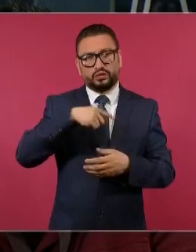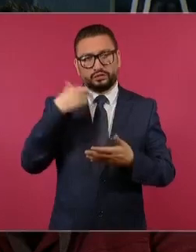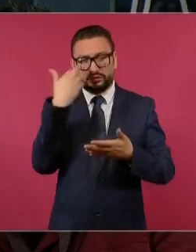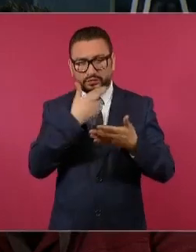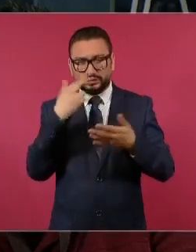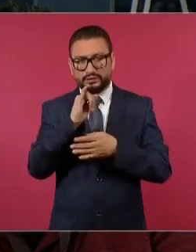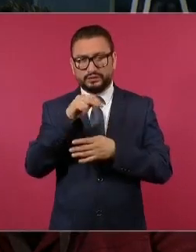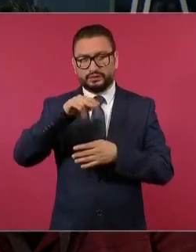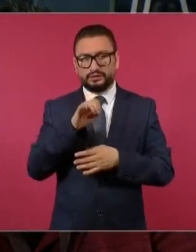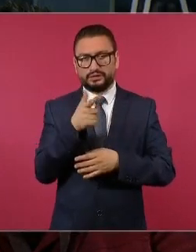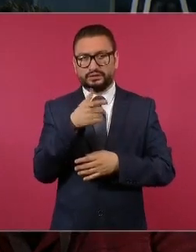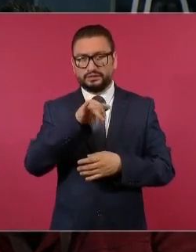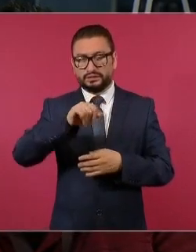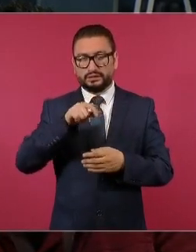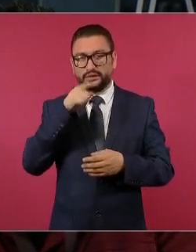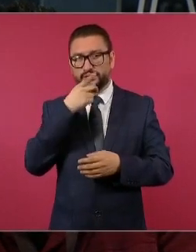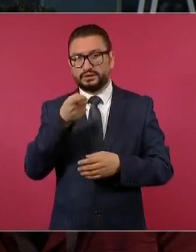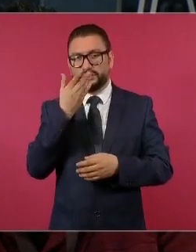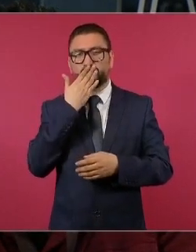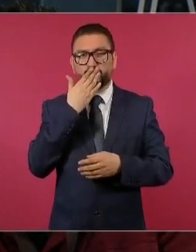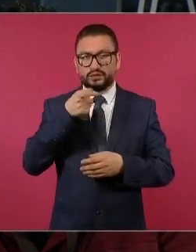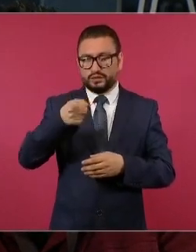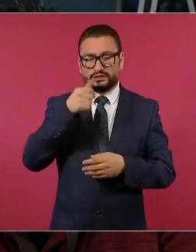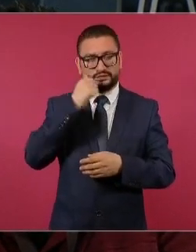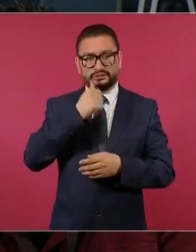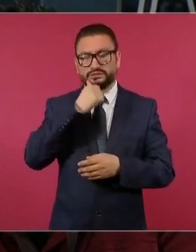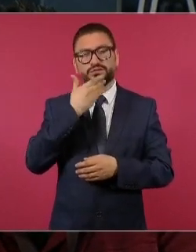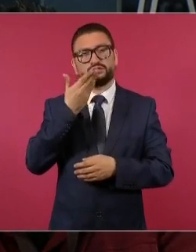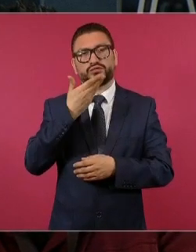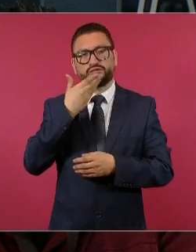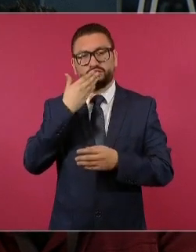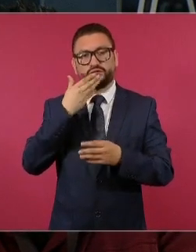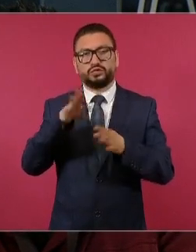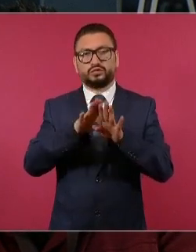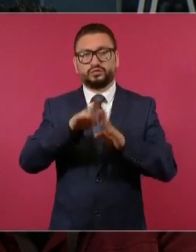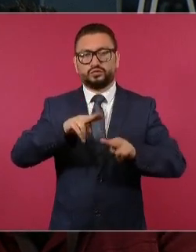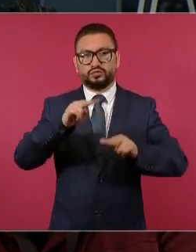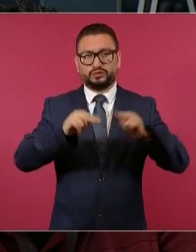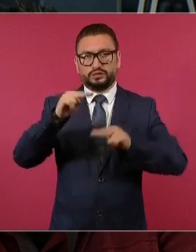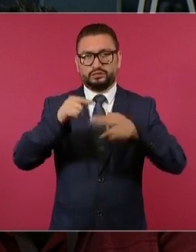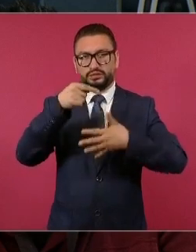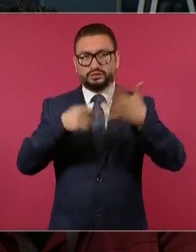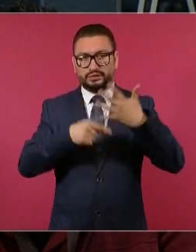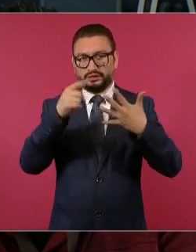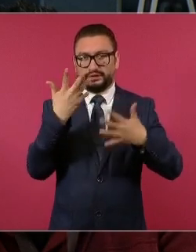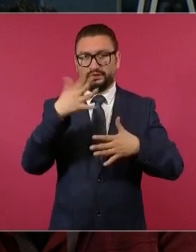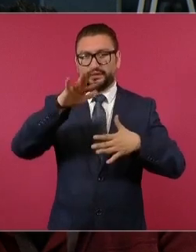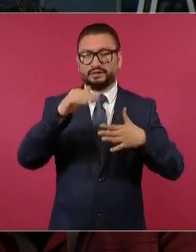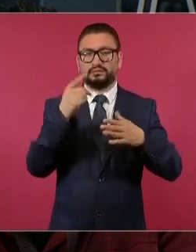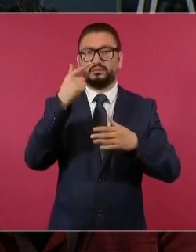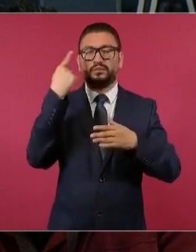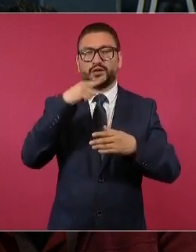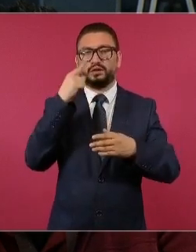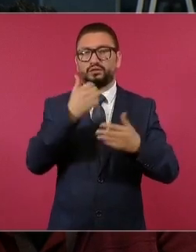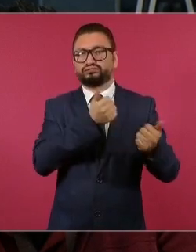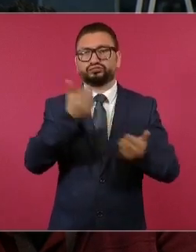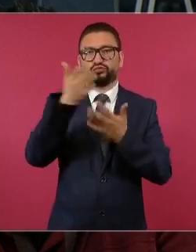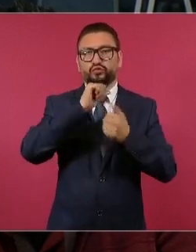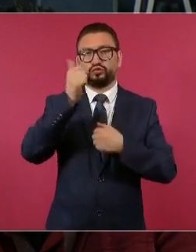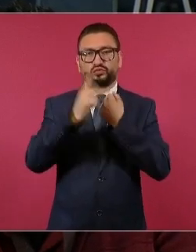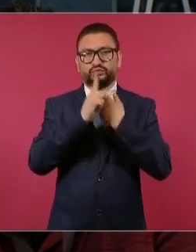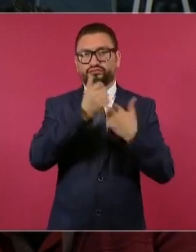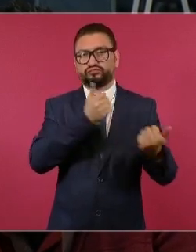el INEGI habla de que Sonora sigue muy metido en el top 10 de los estados exportadores. Simplemente